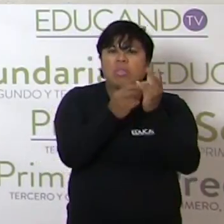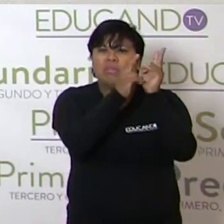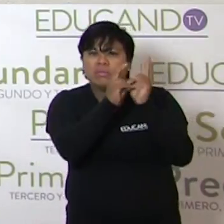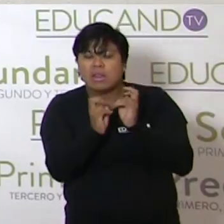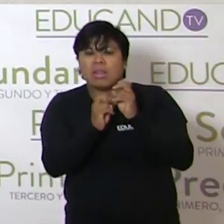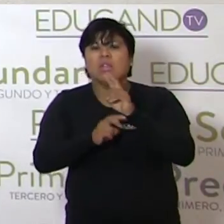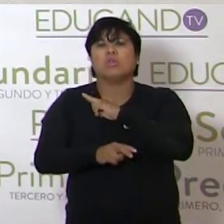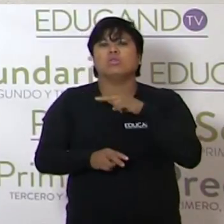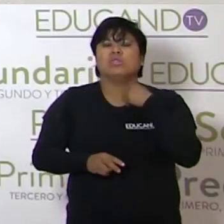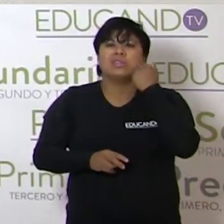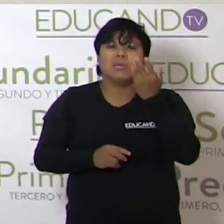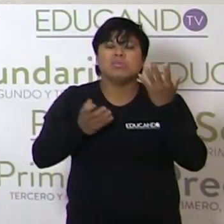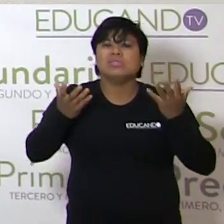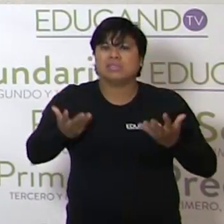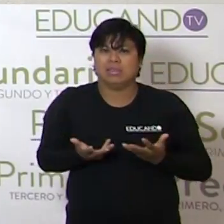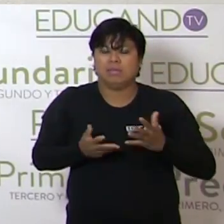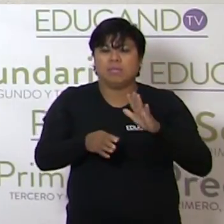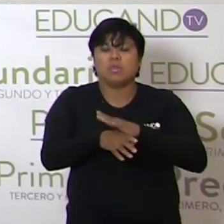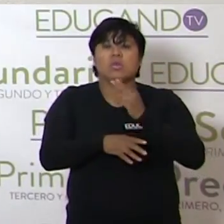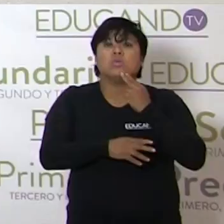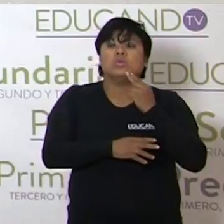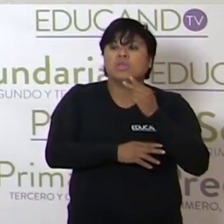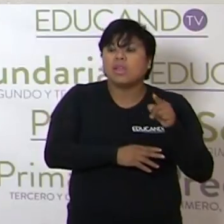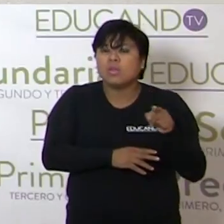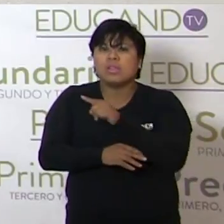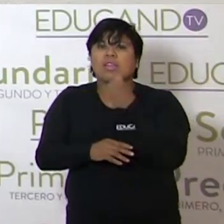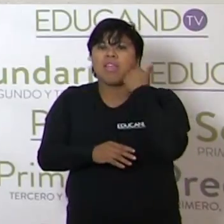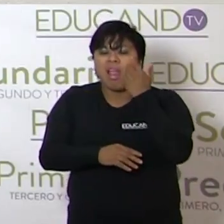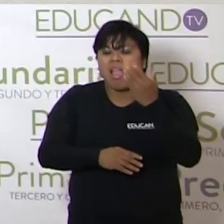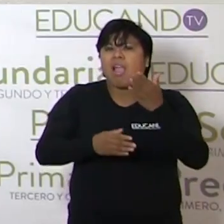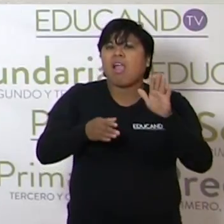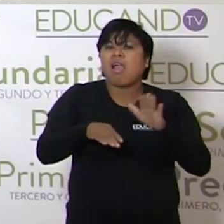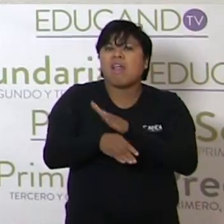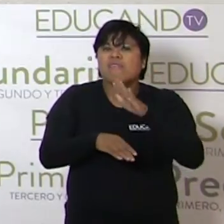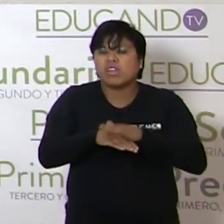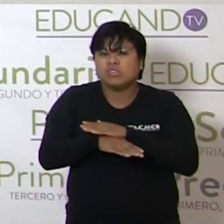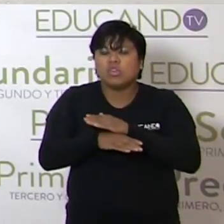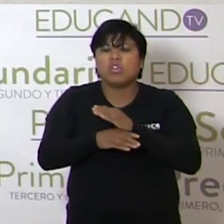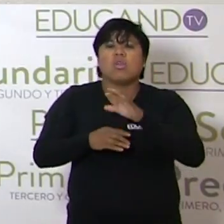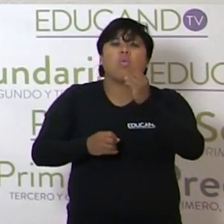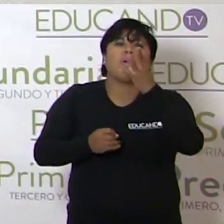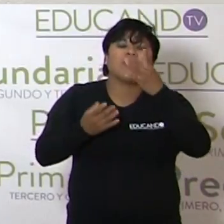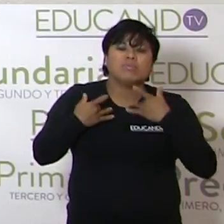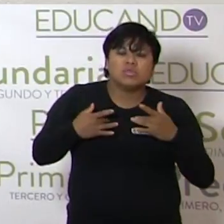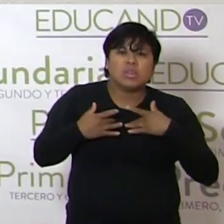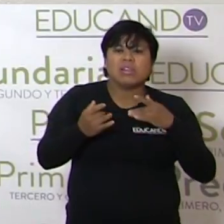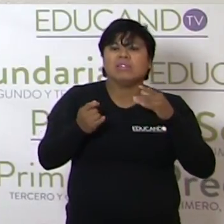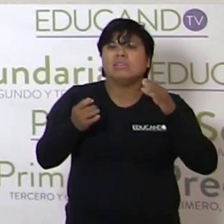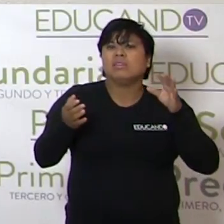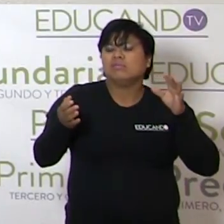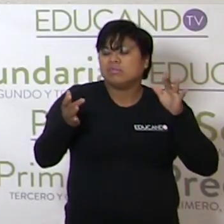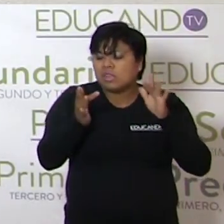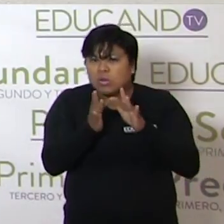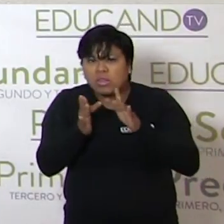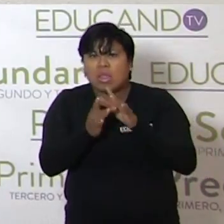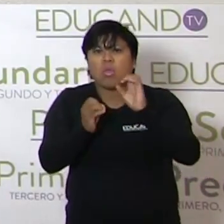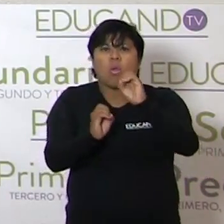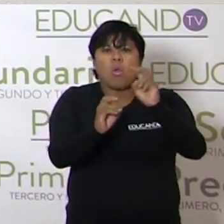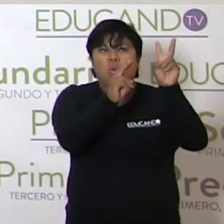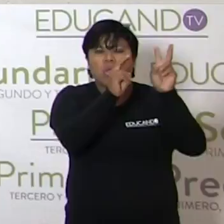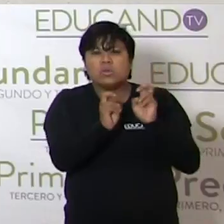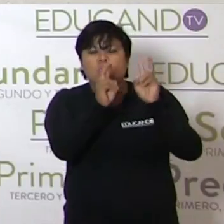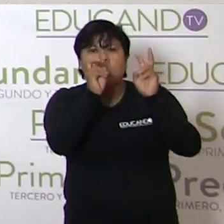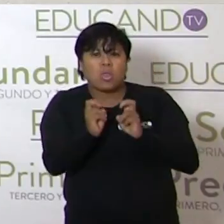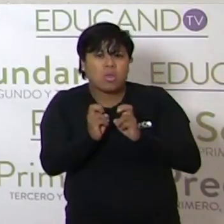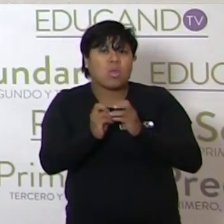que queramos hacer, porque los usuarios están calificando. Sabemos cuántos usuarios se han conectado o han descargado una aplicación o lo